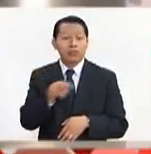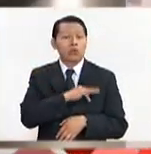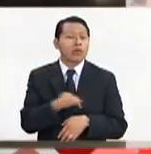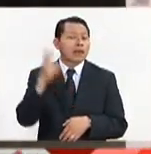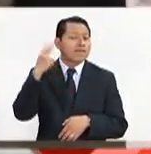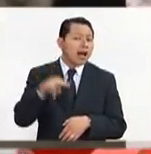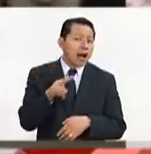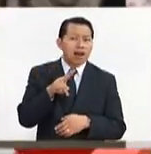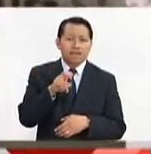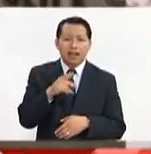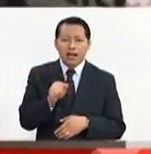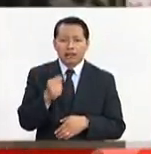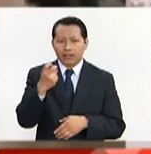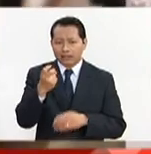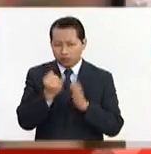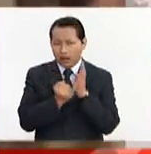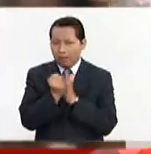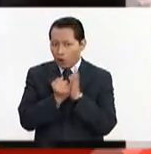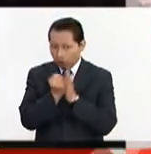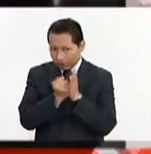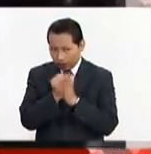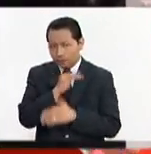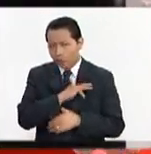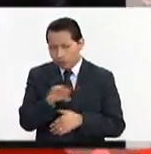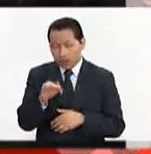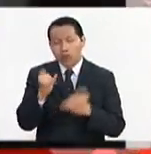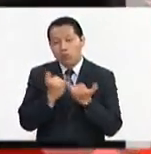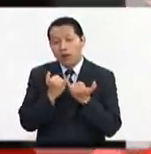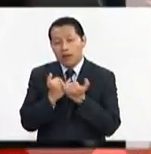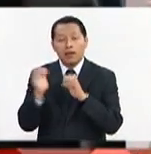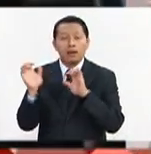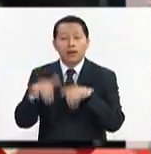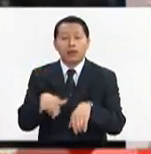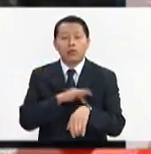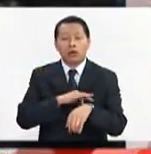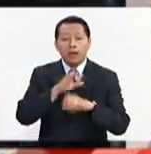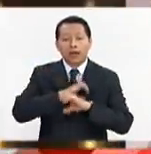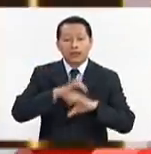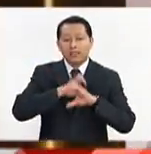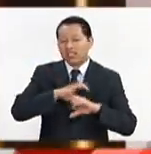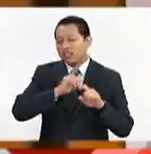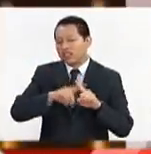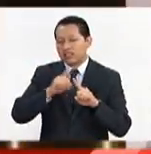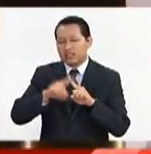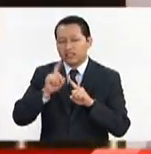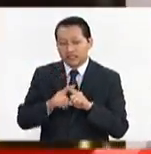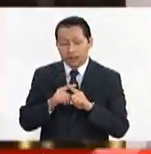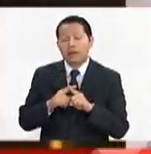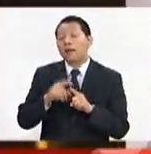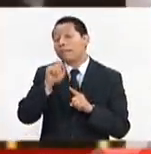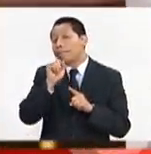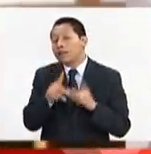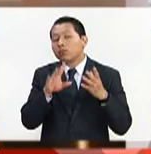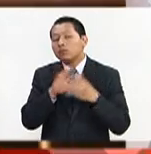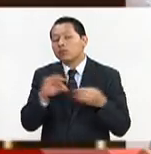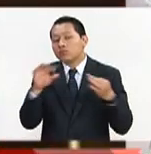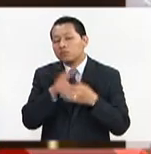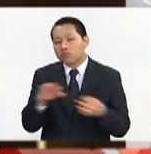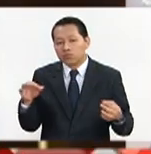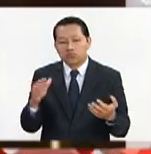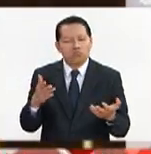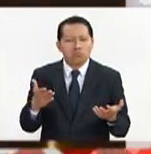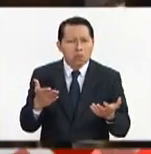viajar a Las Vegas precisamente para apostar y también asistir a los conciertos. Agregó también que no había